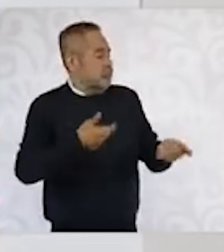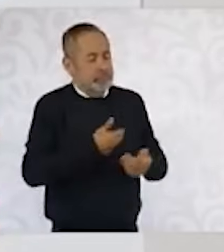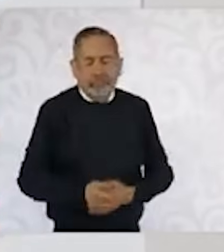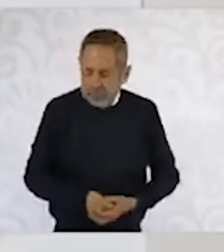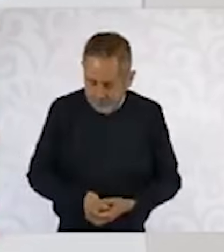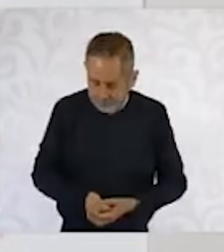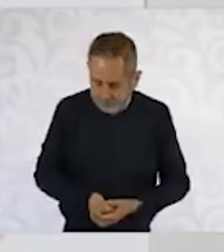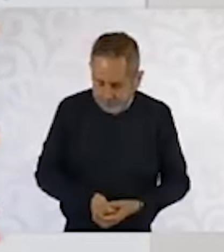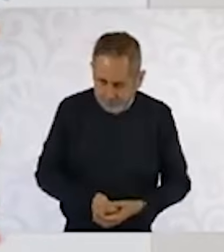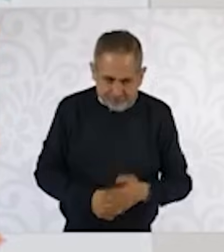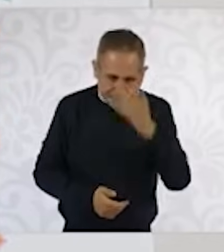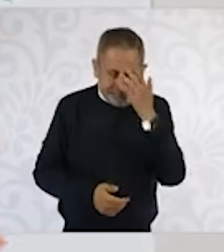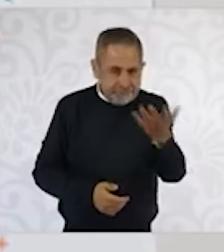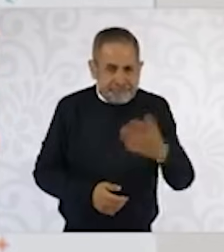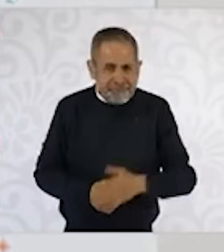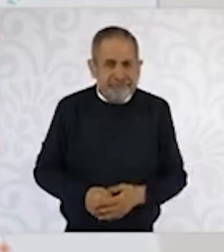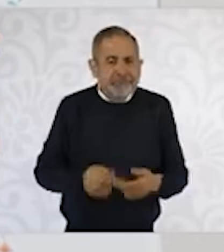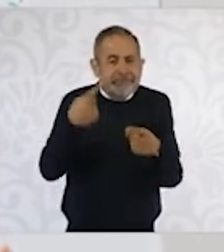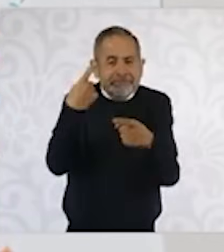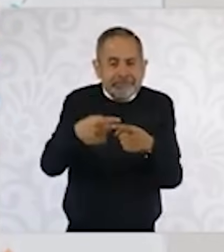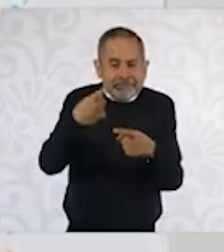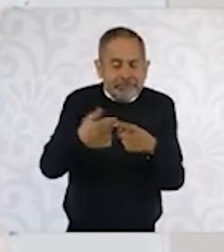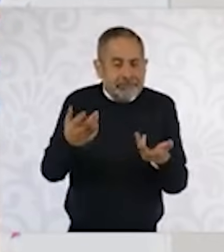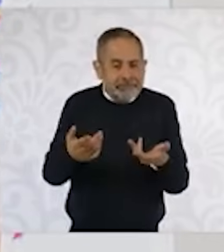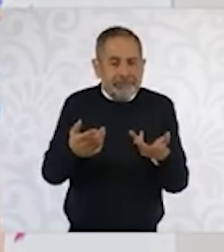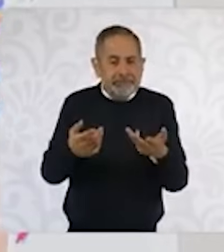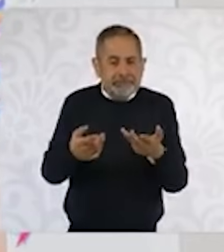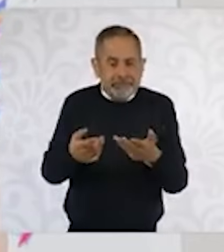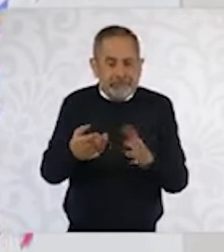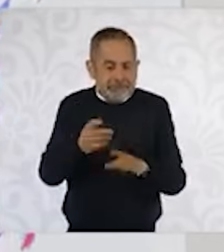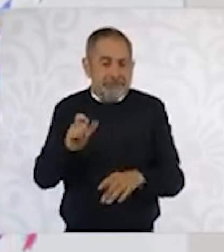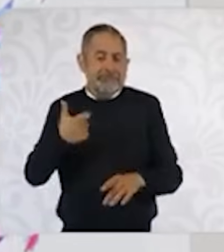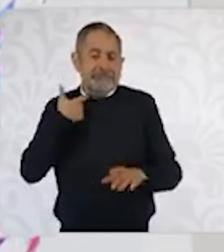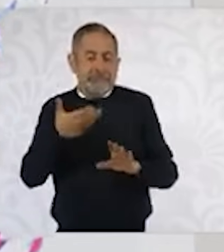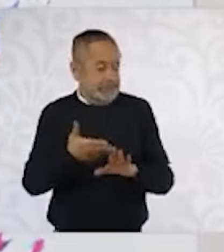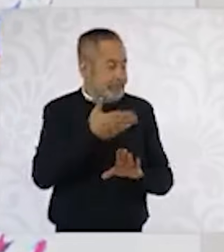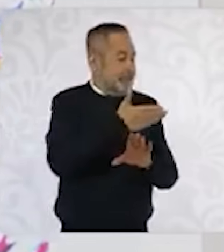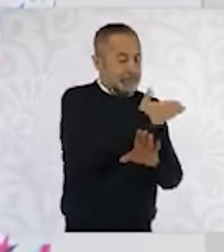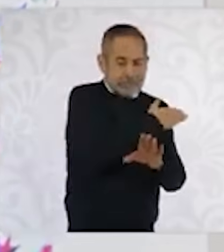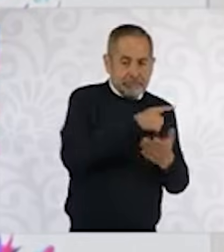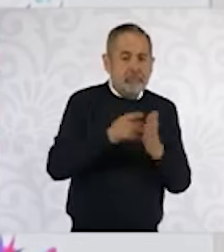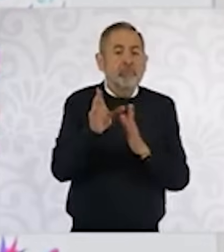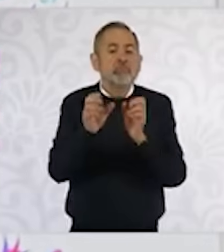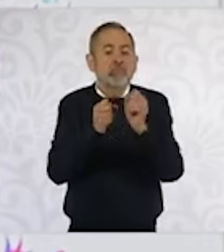Entonces, ¿quién nombra con la anterior Constitución a los ministros o ministras?